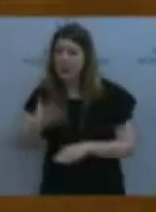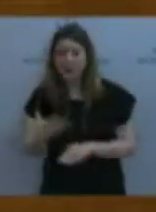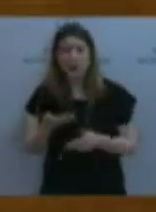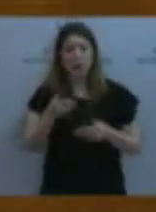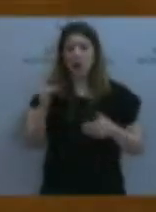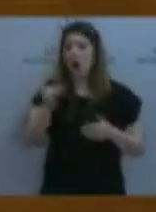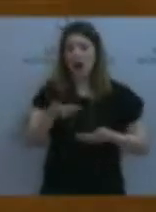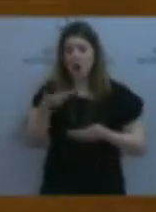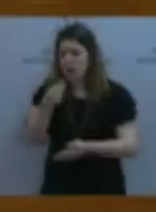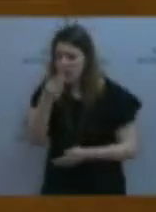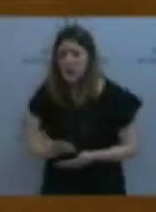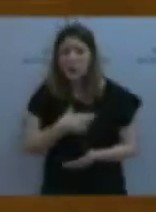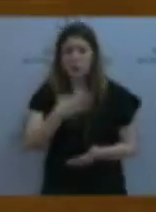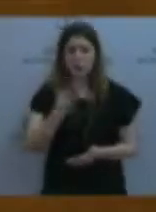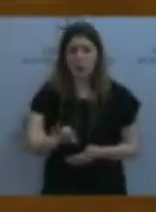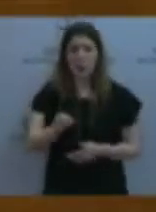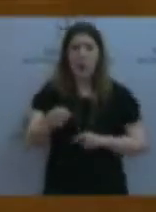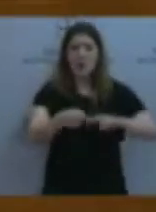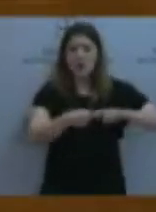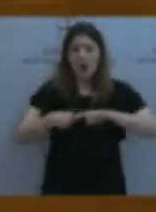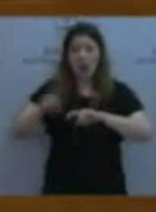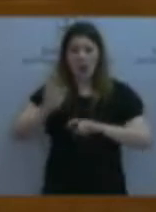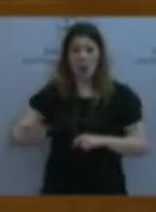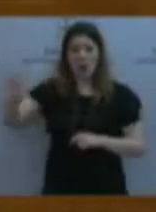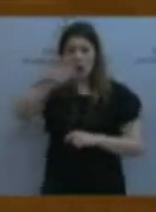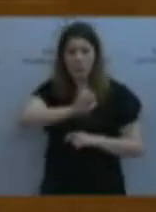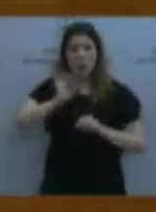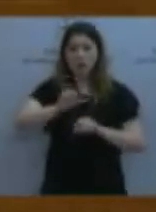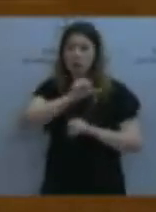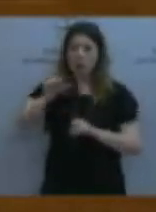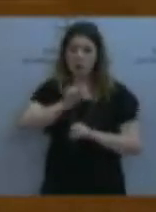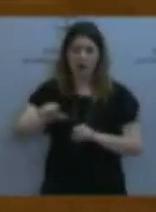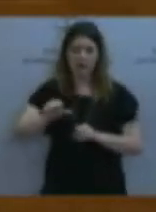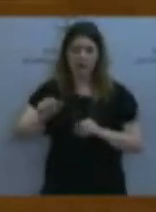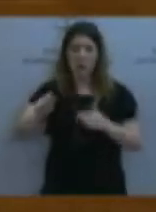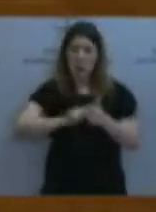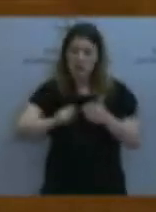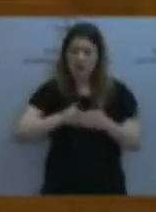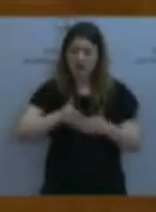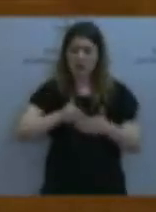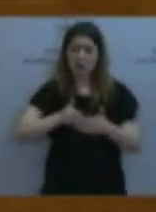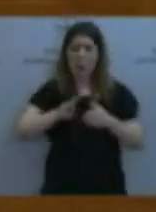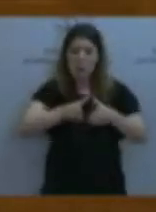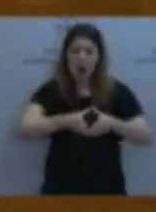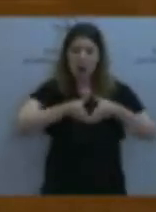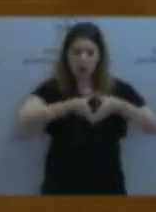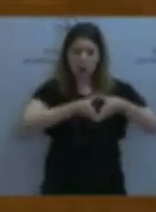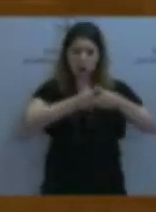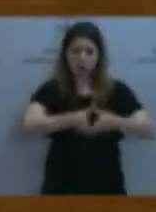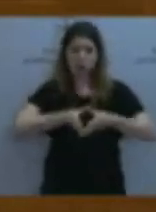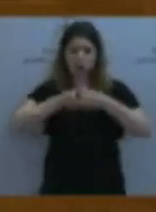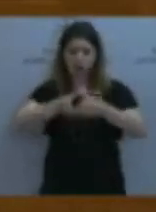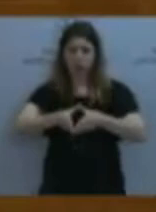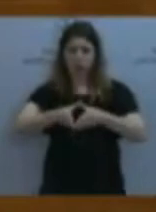a lo largo de estas semanas, estos meses en que los barcos van a estar viajando, la solidaridad de Europa sirva de una vez por todas para que los